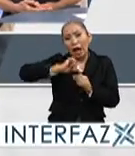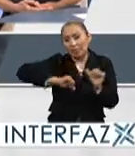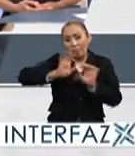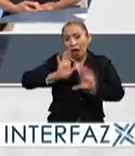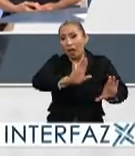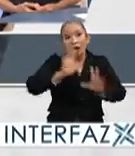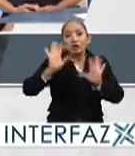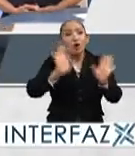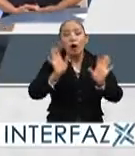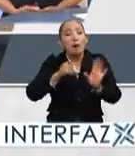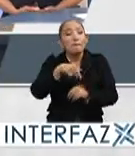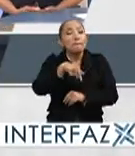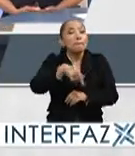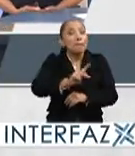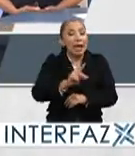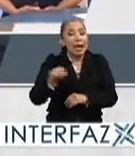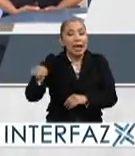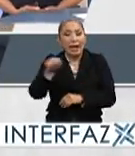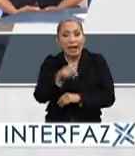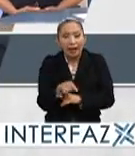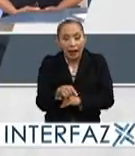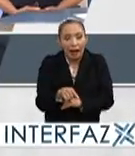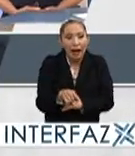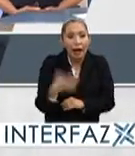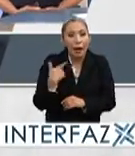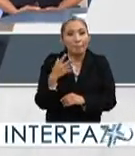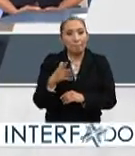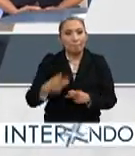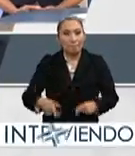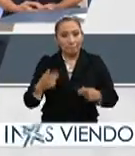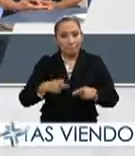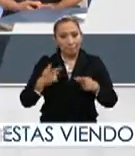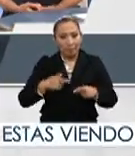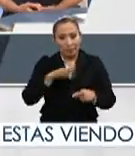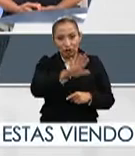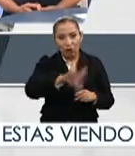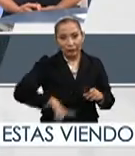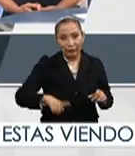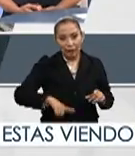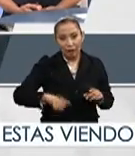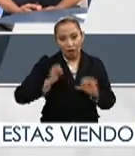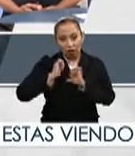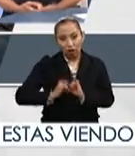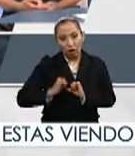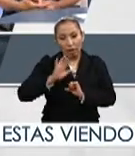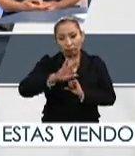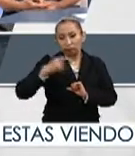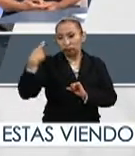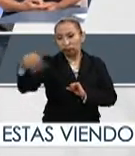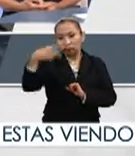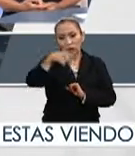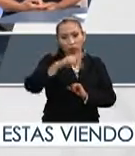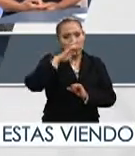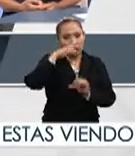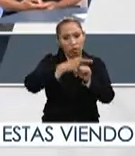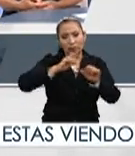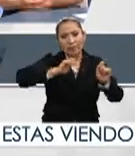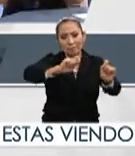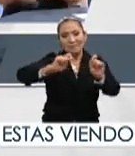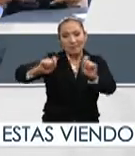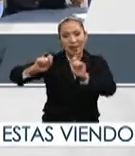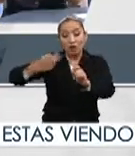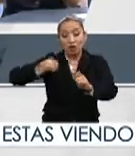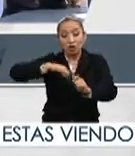en la medida que la parte pública, las autoridades puedan ir tomando estas